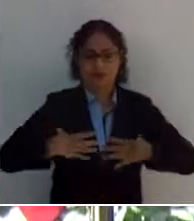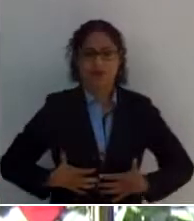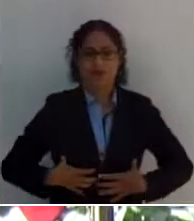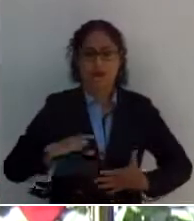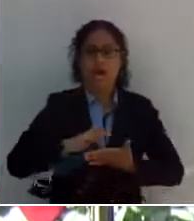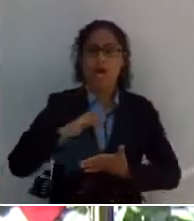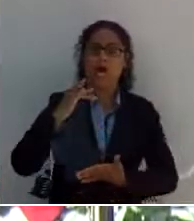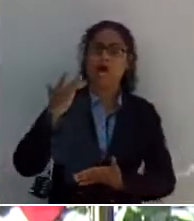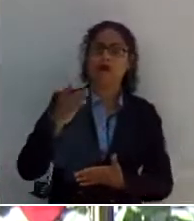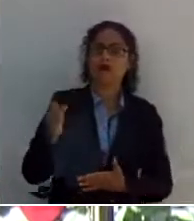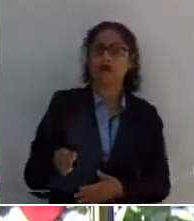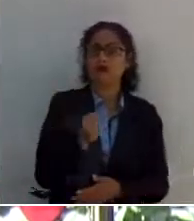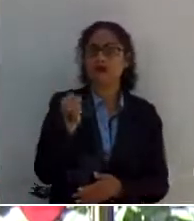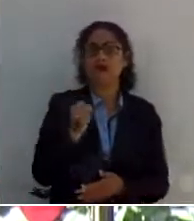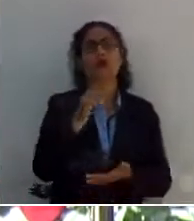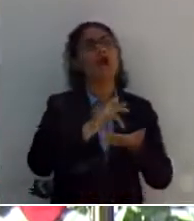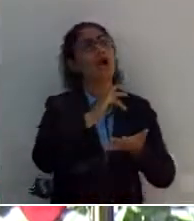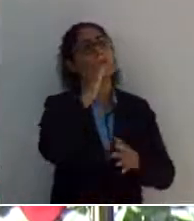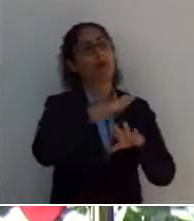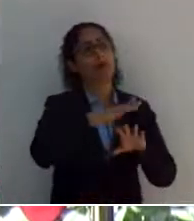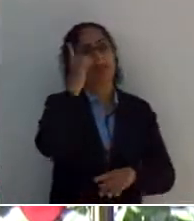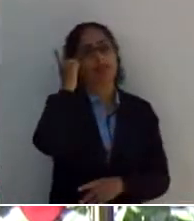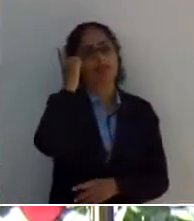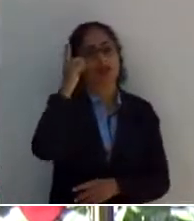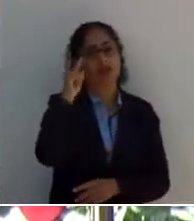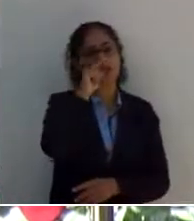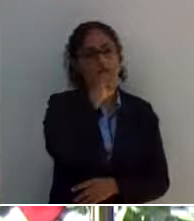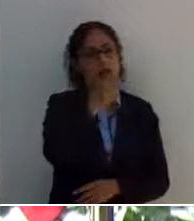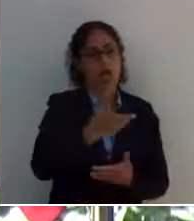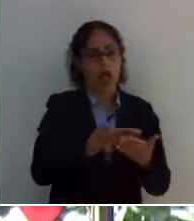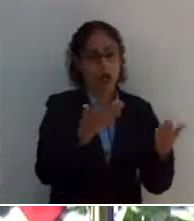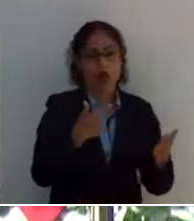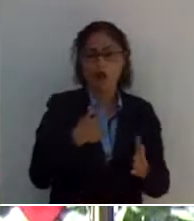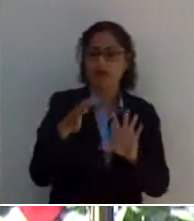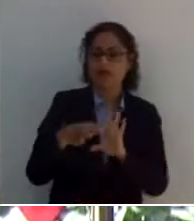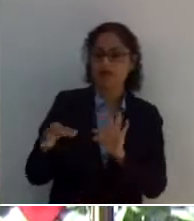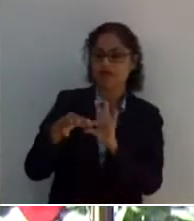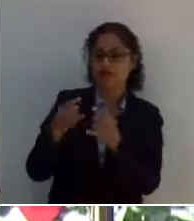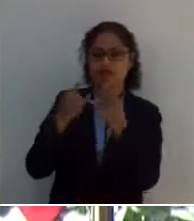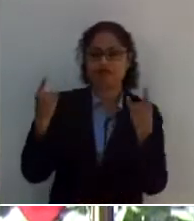pero sobre todo, gracias a Dios, puedo contarles lo sucedido.